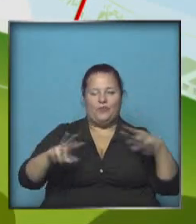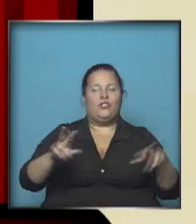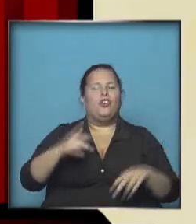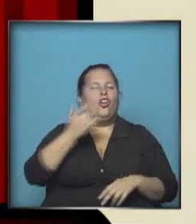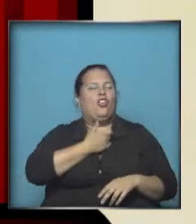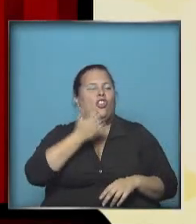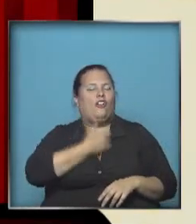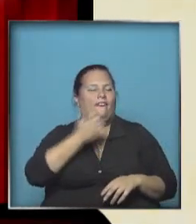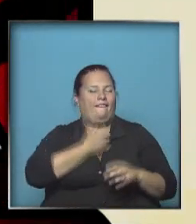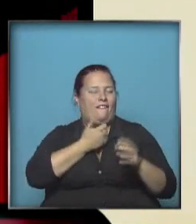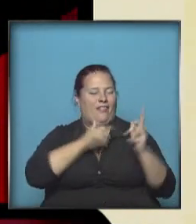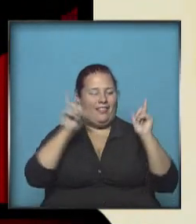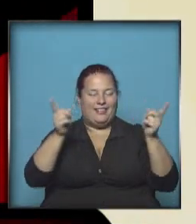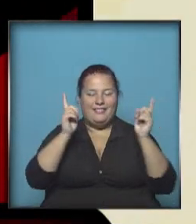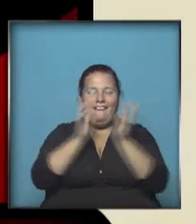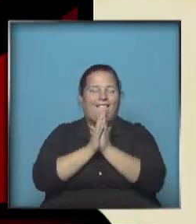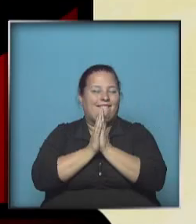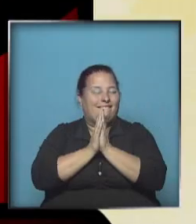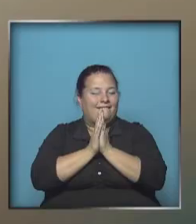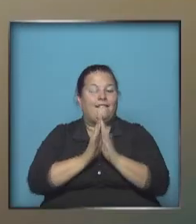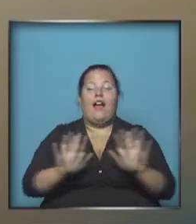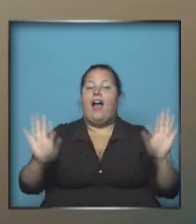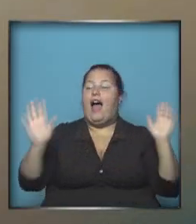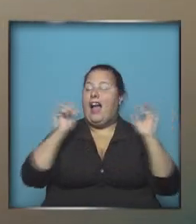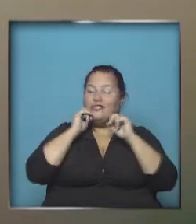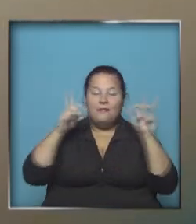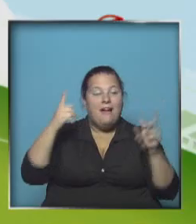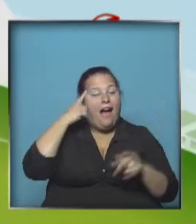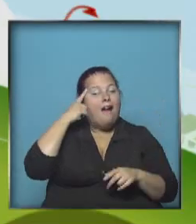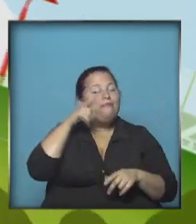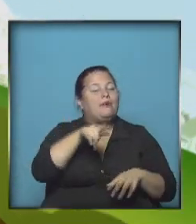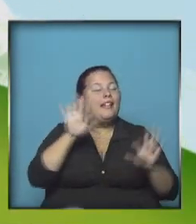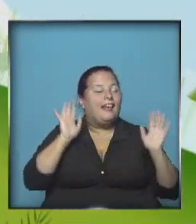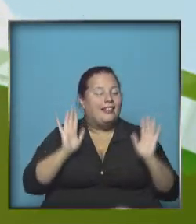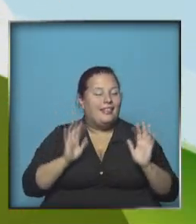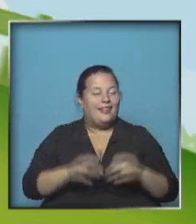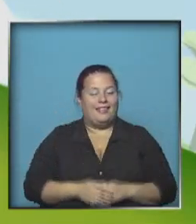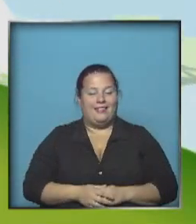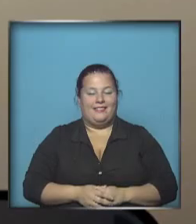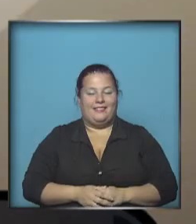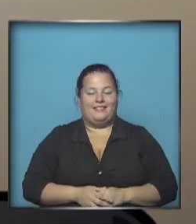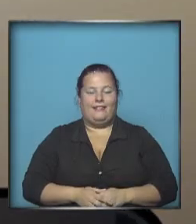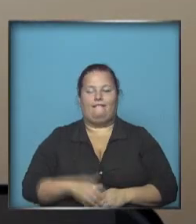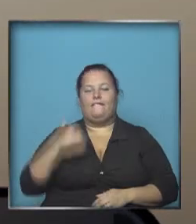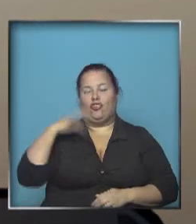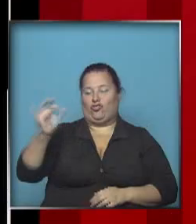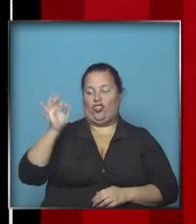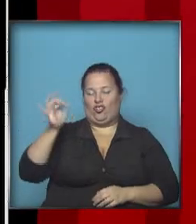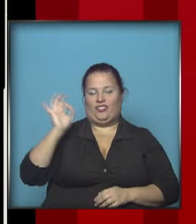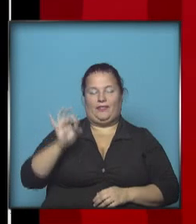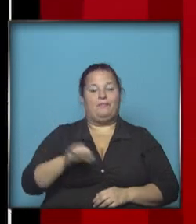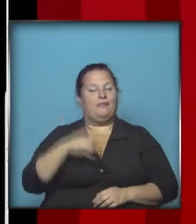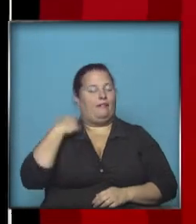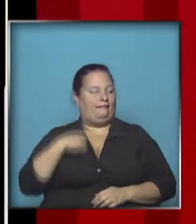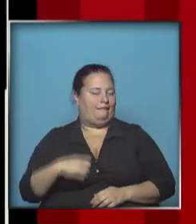de excursión. ¿Dónde? ¿Dónde? Señor, por favor. Ah, misterio. Adivina, adivinador. ¡Yo lo sé!